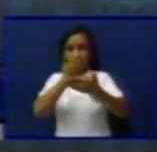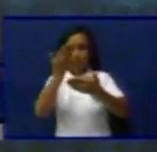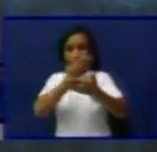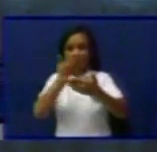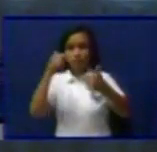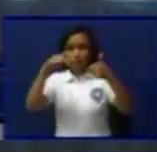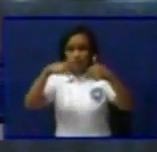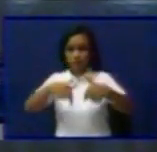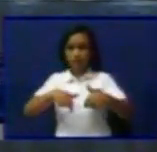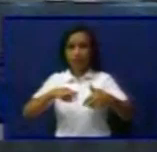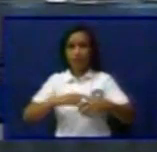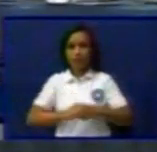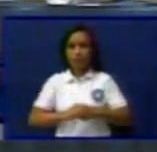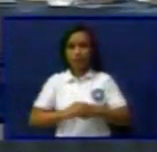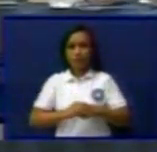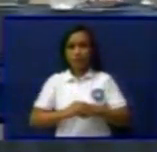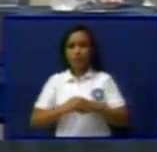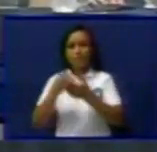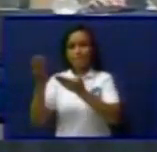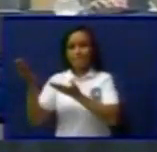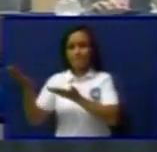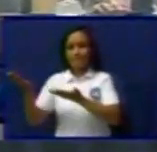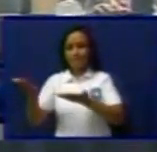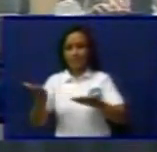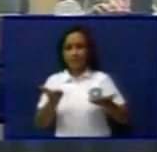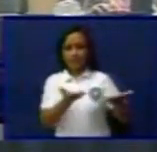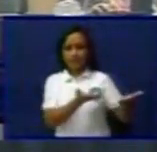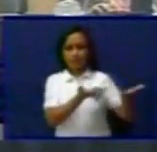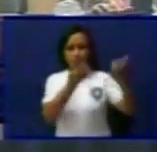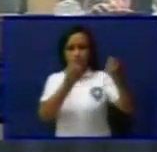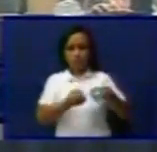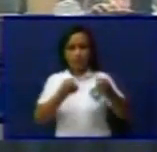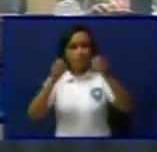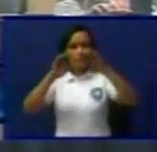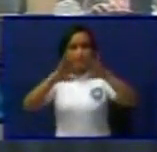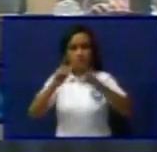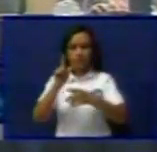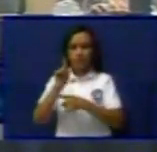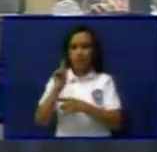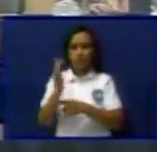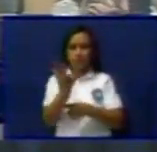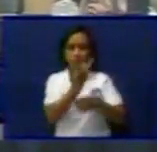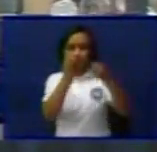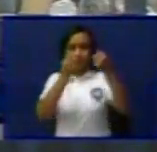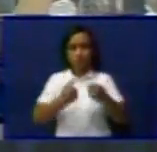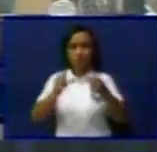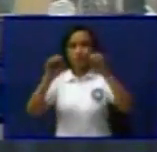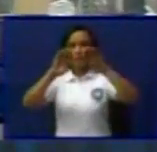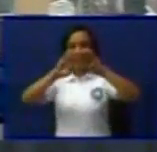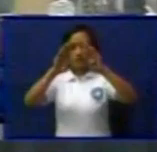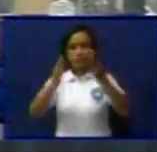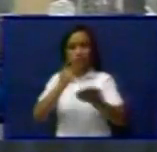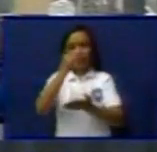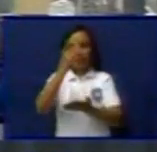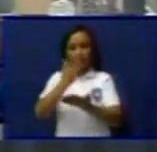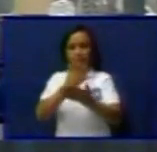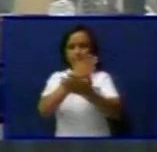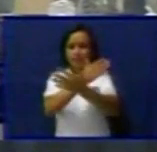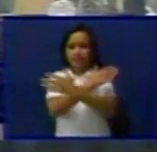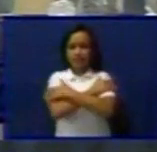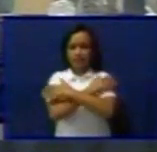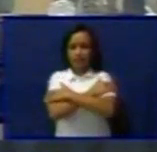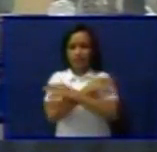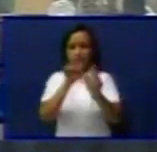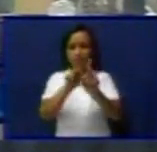hasta este momento. Nuevamente bienvenidos y bienvenidas a todos y todas, y una vez más el saludo al pueblo